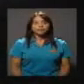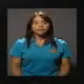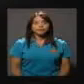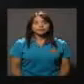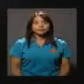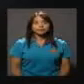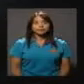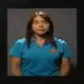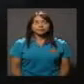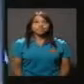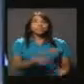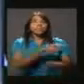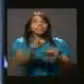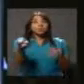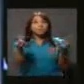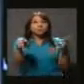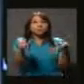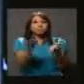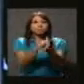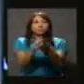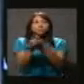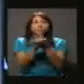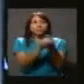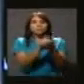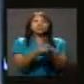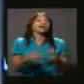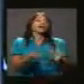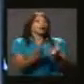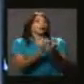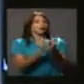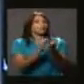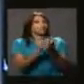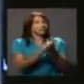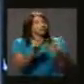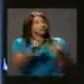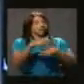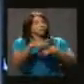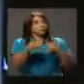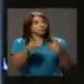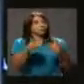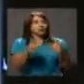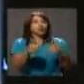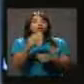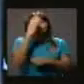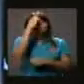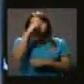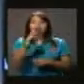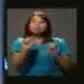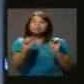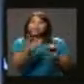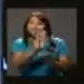los felicito han manejado maravillosamente los tiempos don Oscar López tiene la oportunidad de despedirse de su audiencia